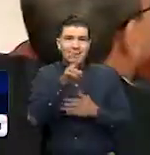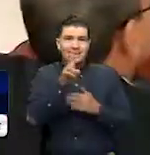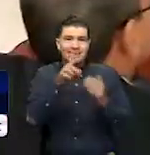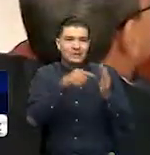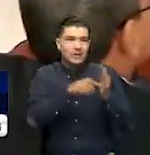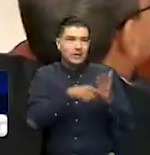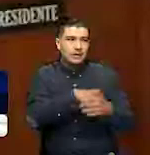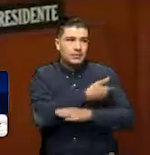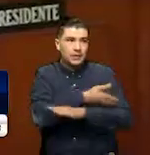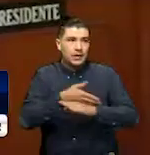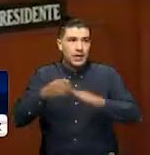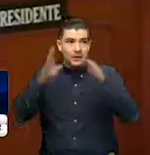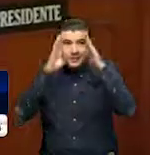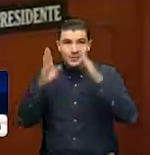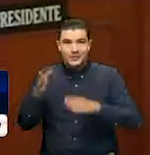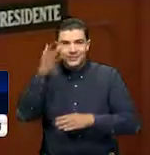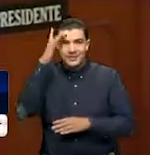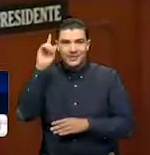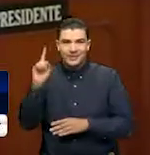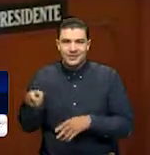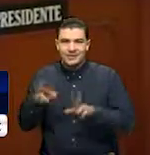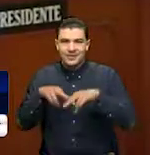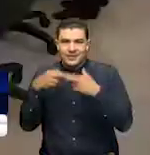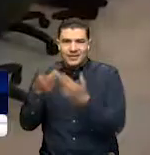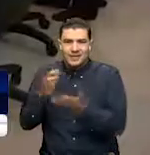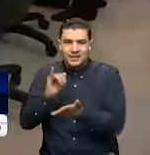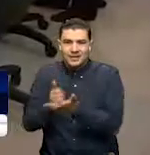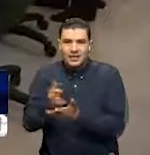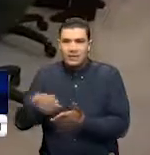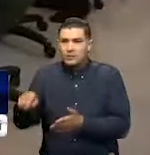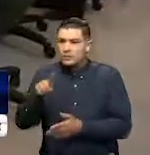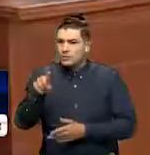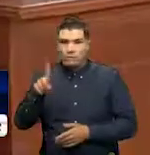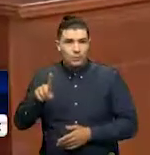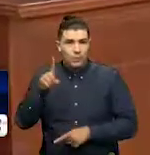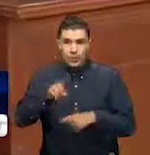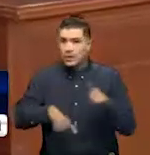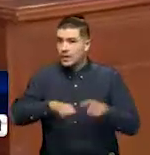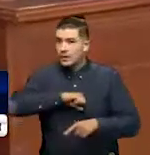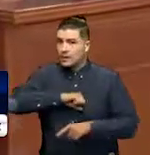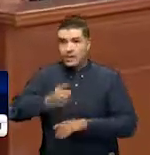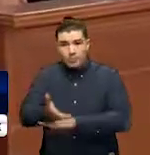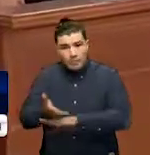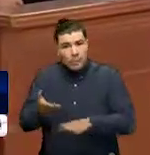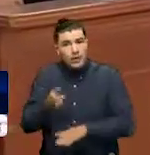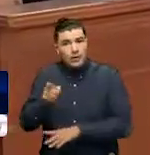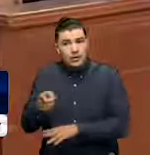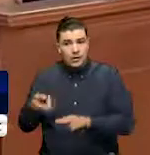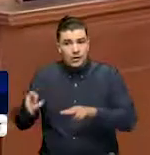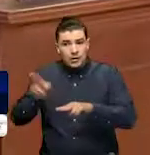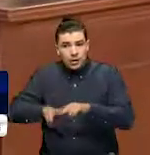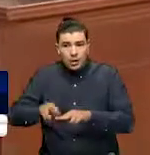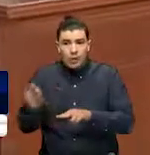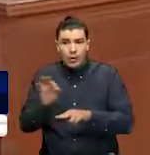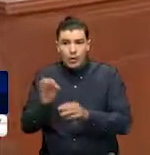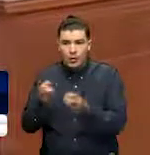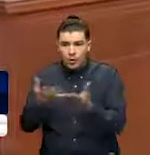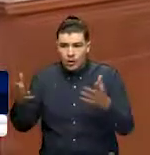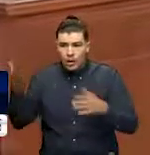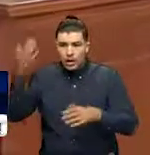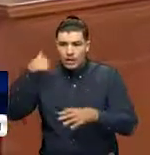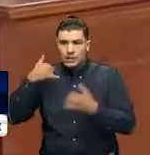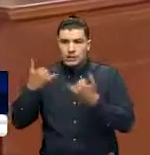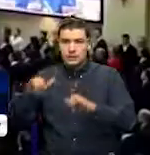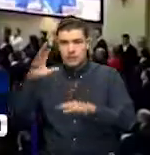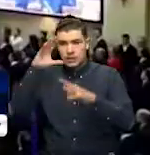esto atendiendo a que la asamblea departamental no tiene facultades para gravar con impuestos objetos industrias o artículos que ya hayan